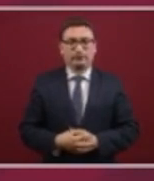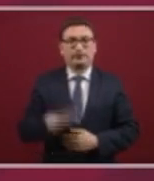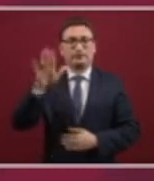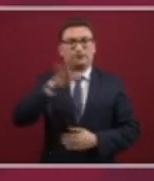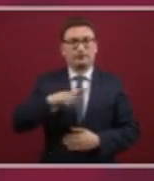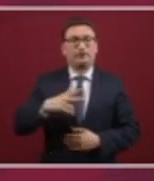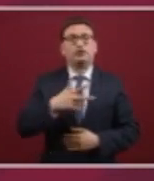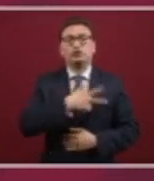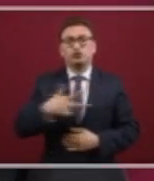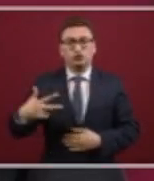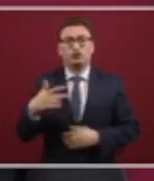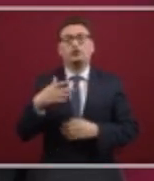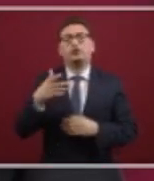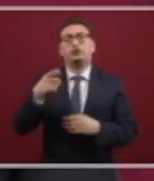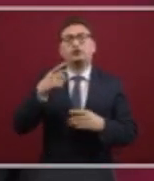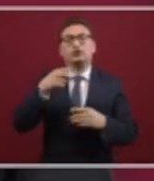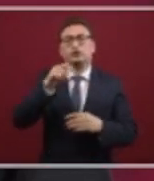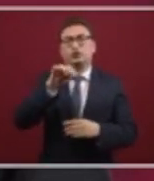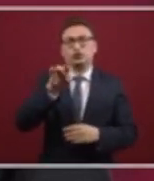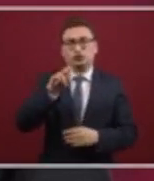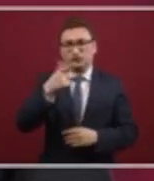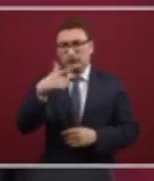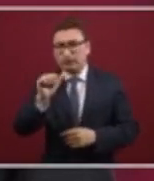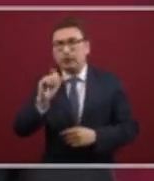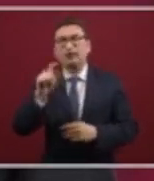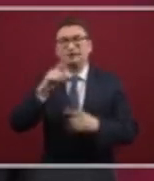Noruega, en Dinamarca,